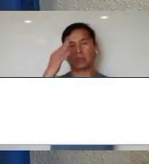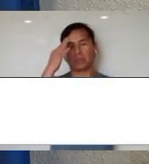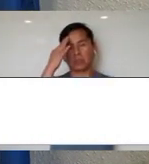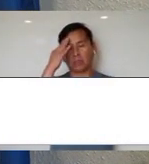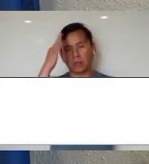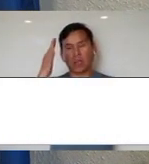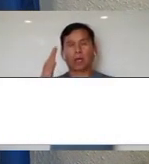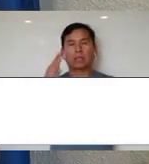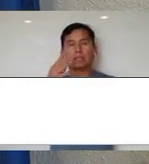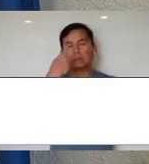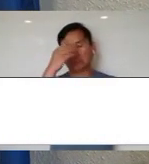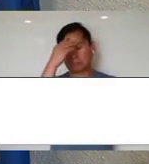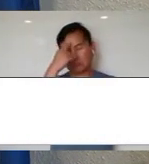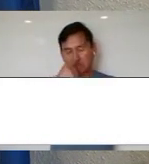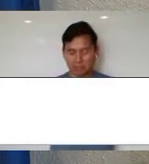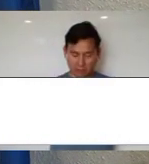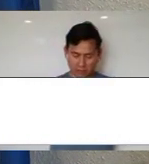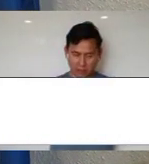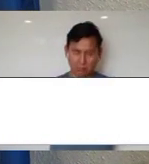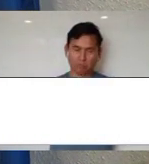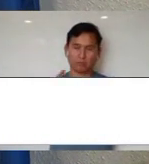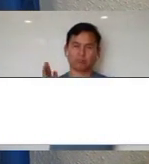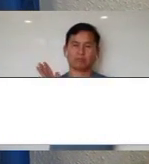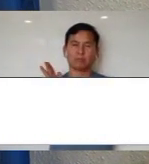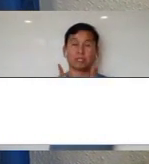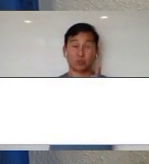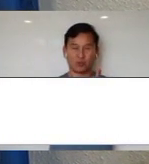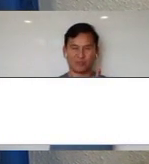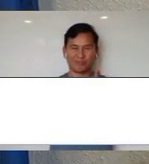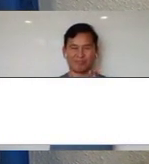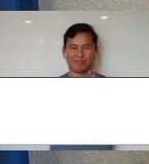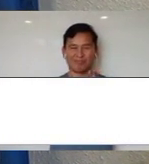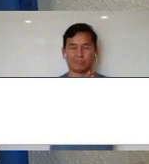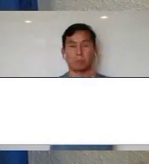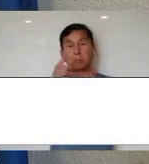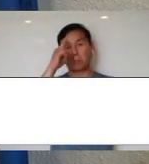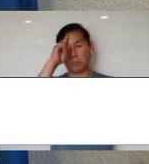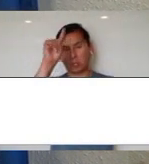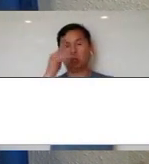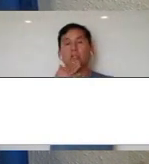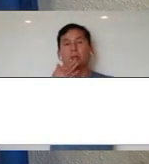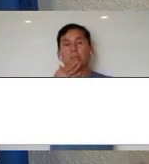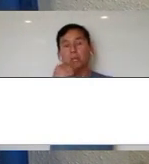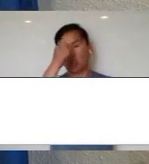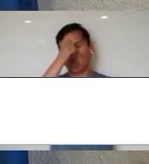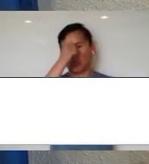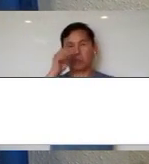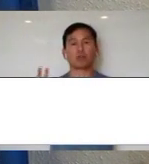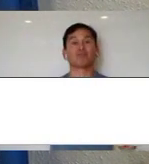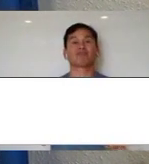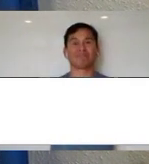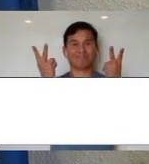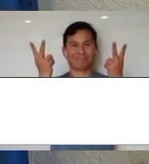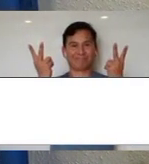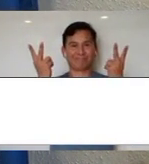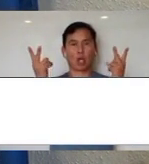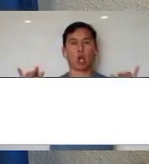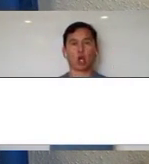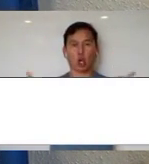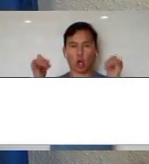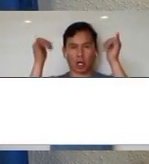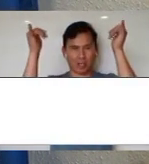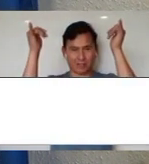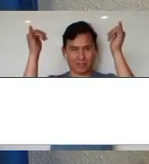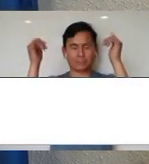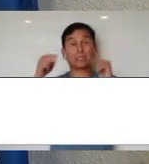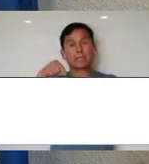tristes con la pasión de Cristo, pero también nos lleva a un día domingo de resurrección y de gloria.